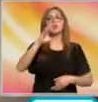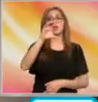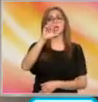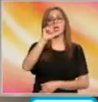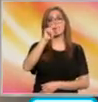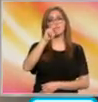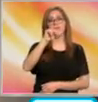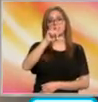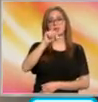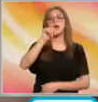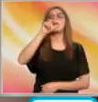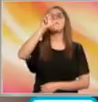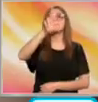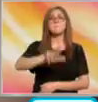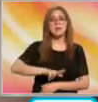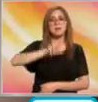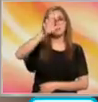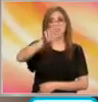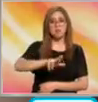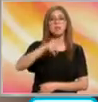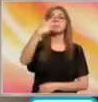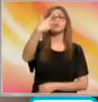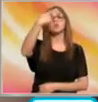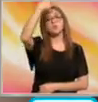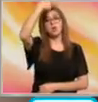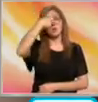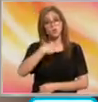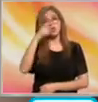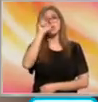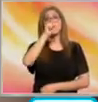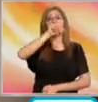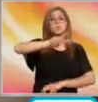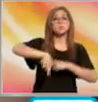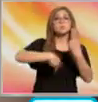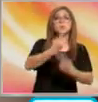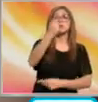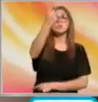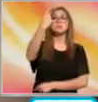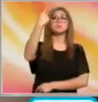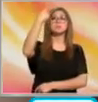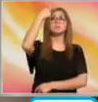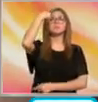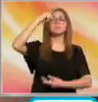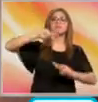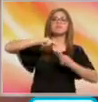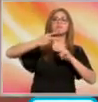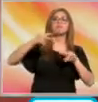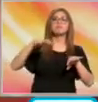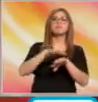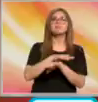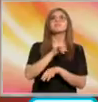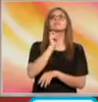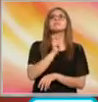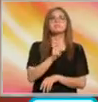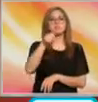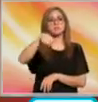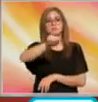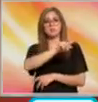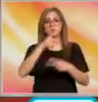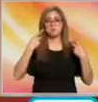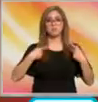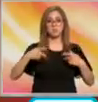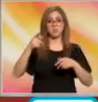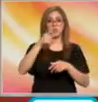a las 8 de la noche, es una obra que les va a hacer pensar, que los va a hacer reflexionar y que van a gozar las interpretaciones de este grupo de